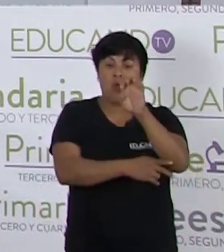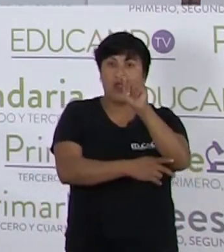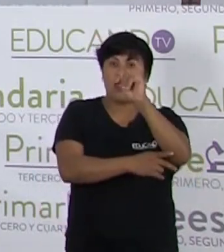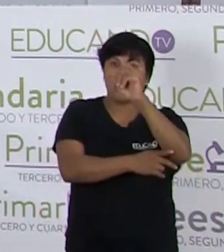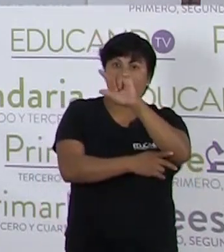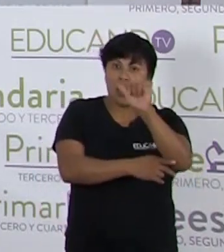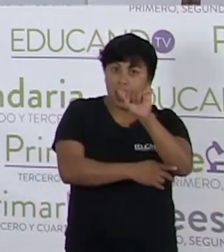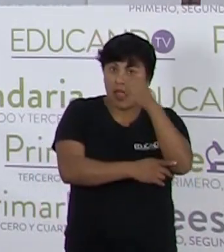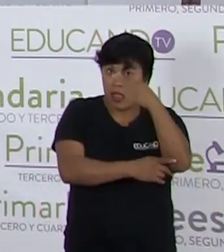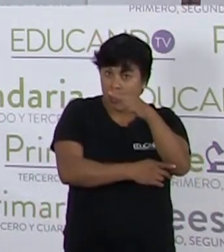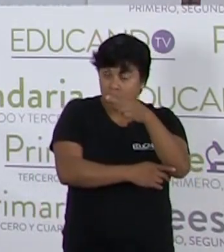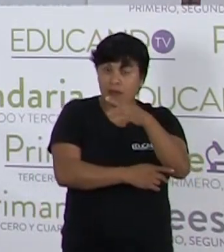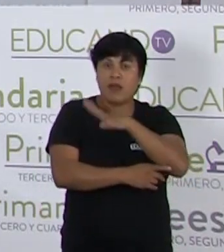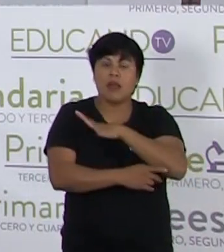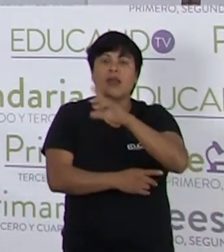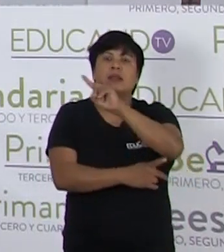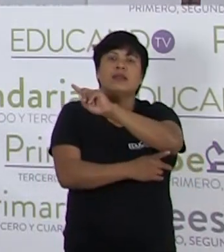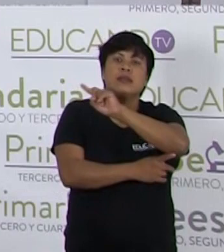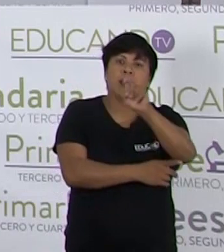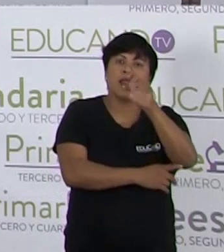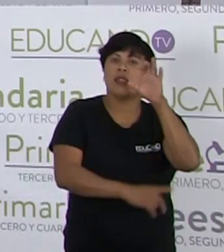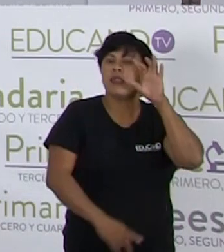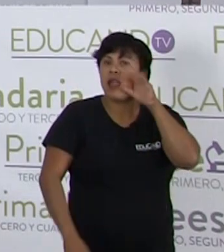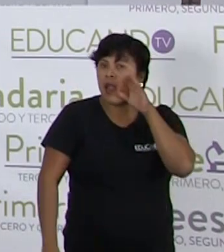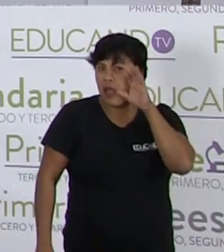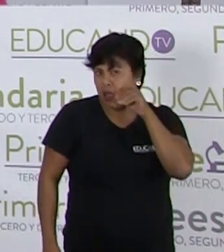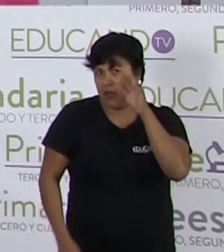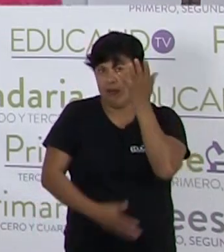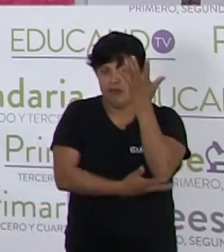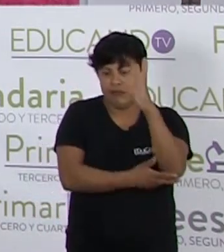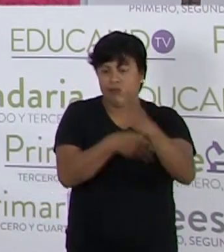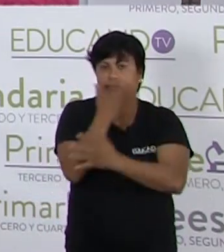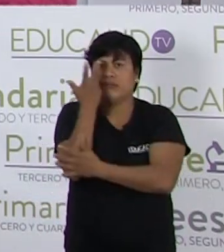tengo 100 naranjos.